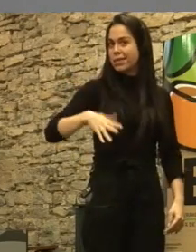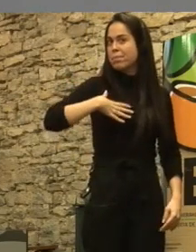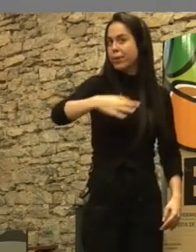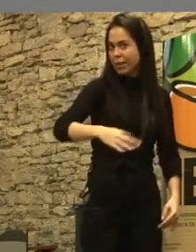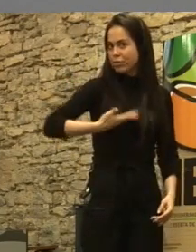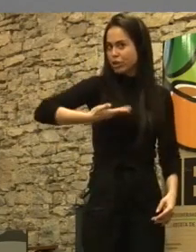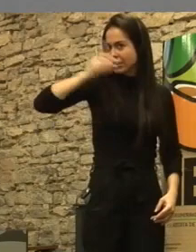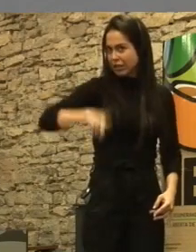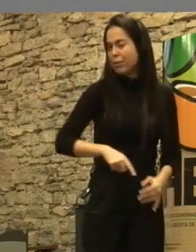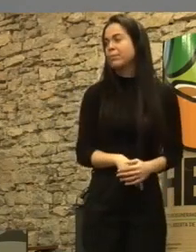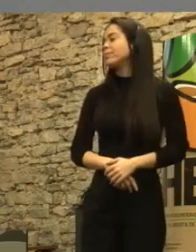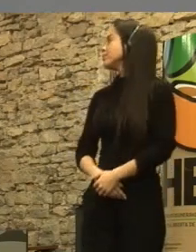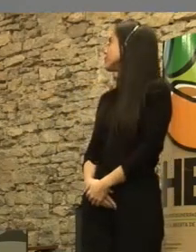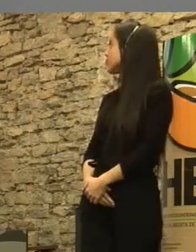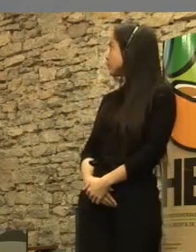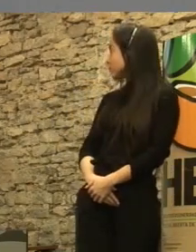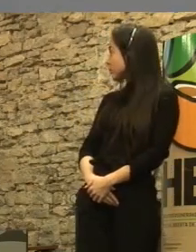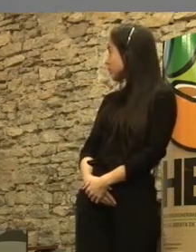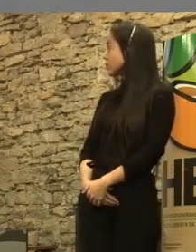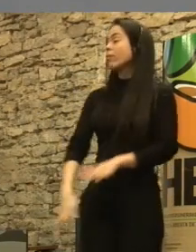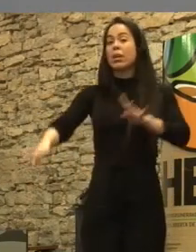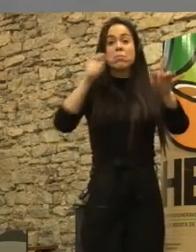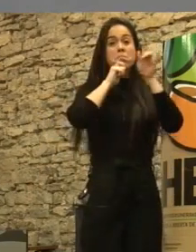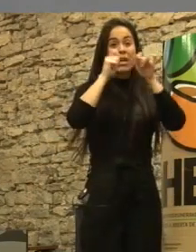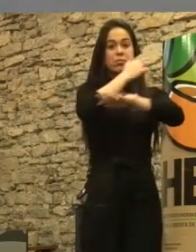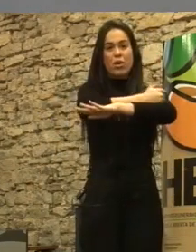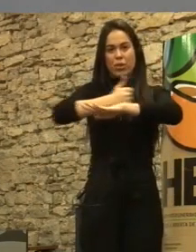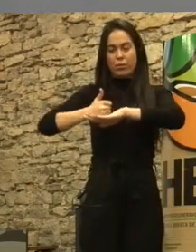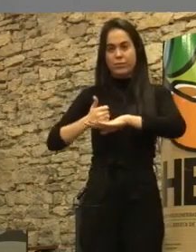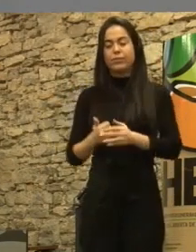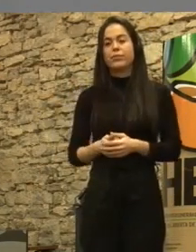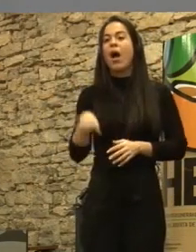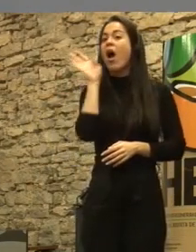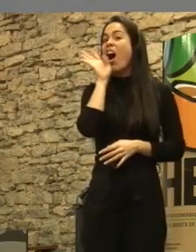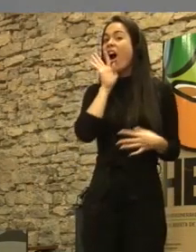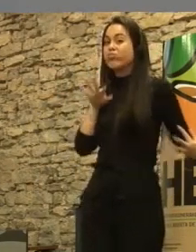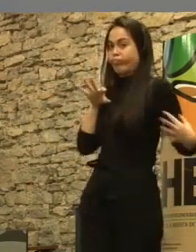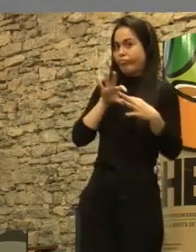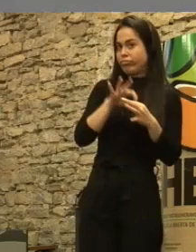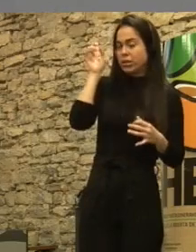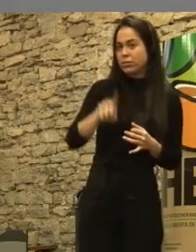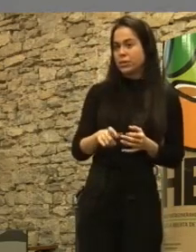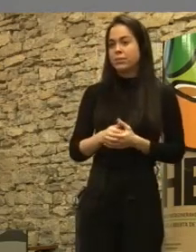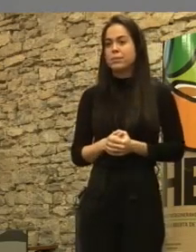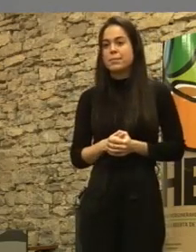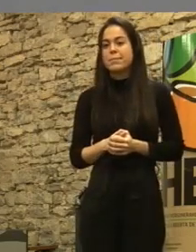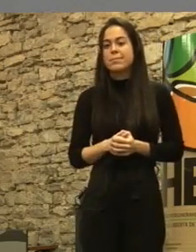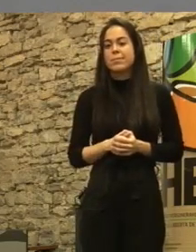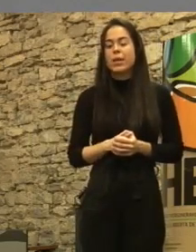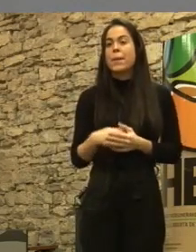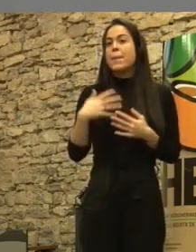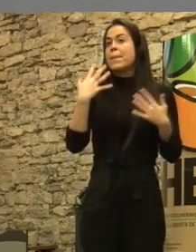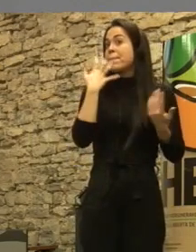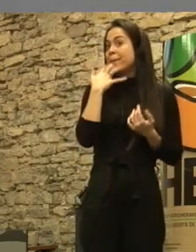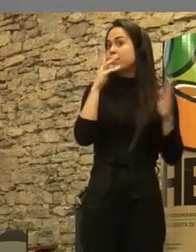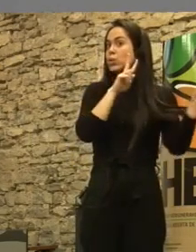cuenta. Periodismo ciudadano, un poco conectado con lo de antes. Esto también nos permite lo que son las nuevas tecnologías,